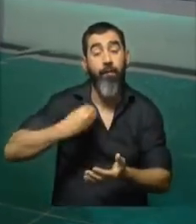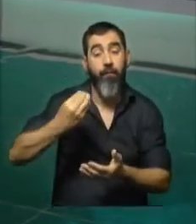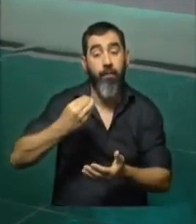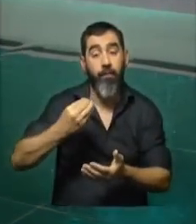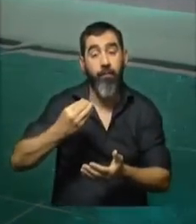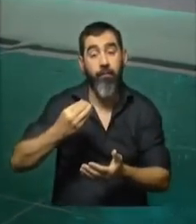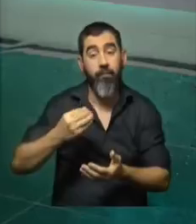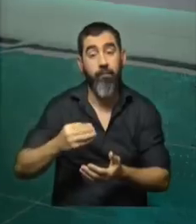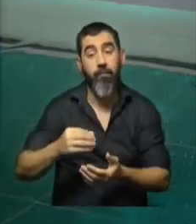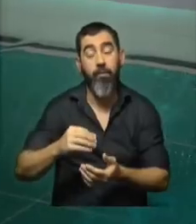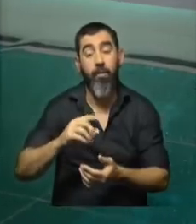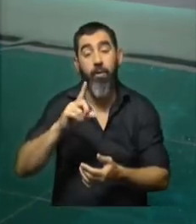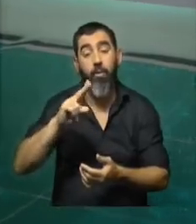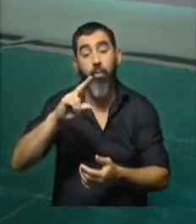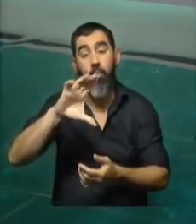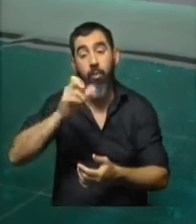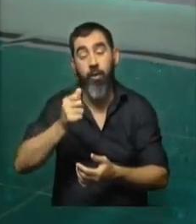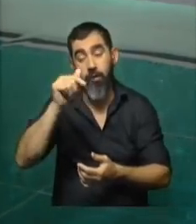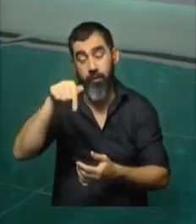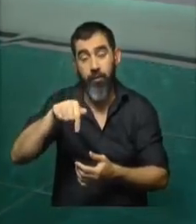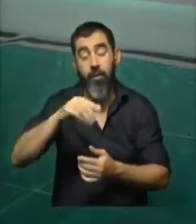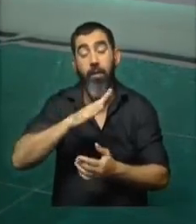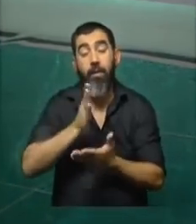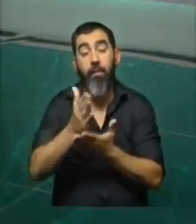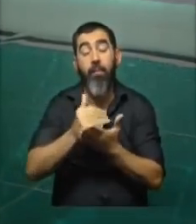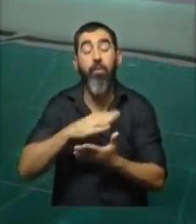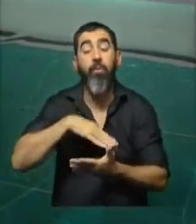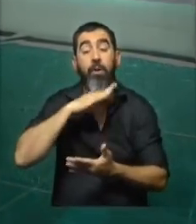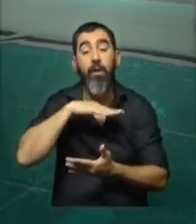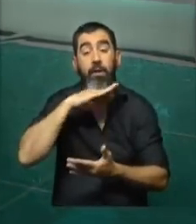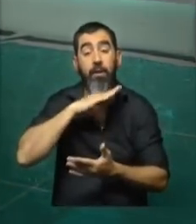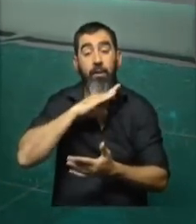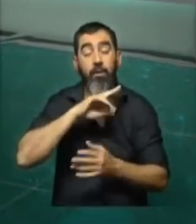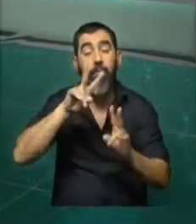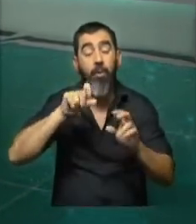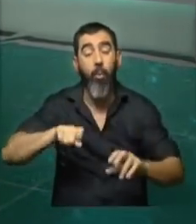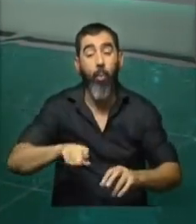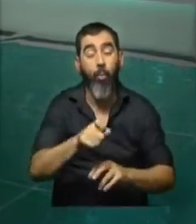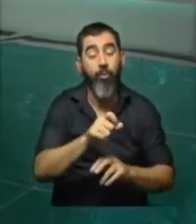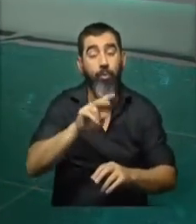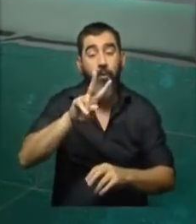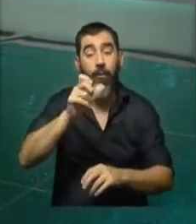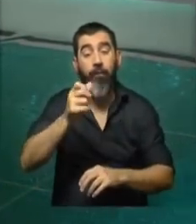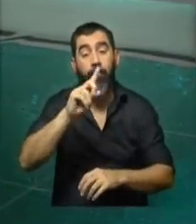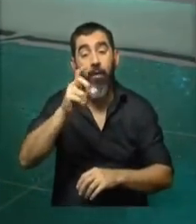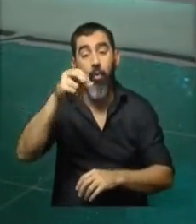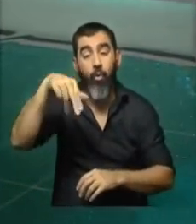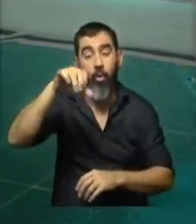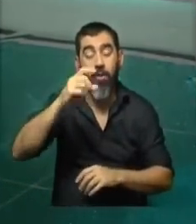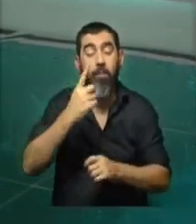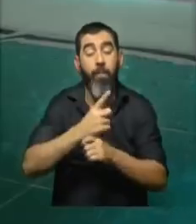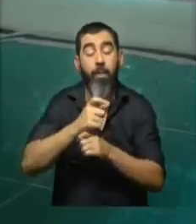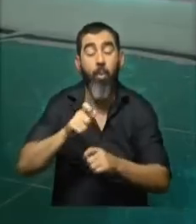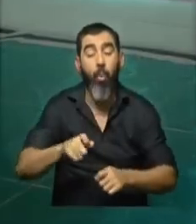Viva. Como decíamos, Luca Veloz va a estar allí en el departamento de Canelones siguiendo la causa Los Vagones, este primer juicio oral